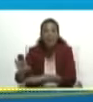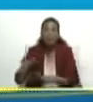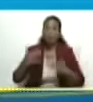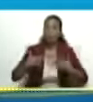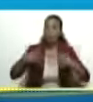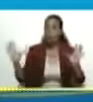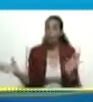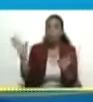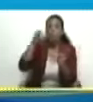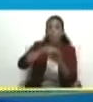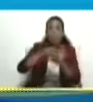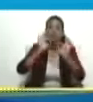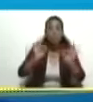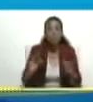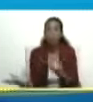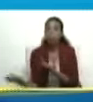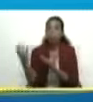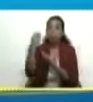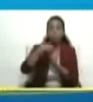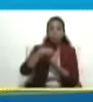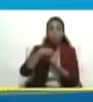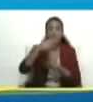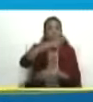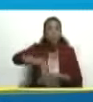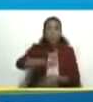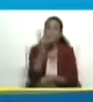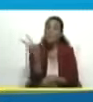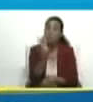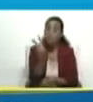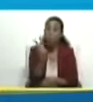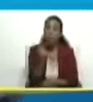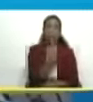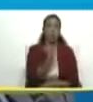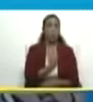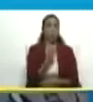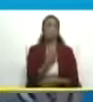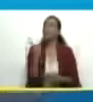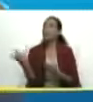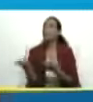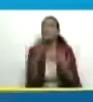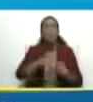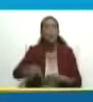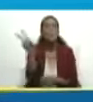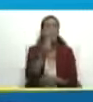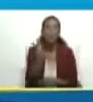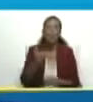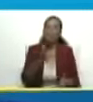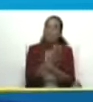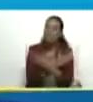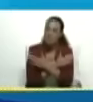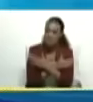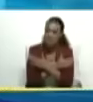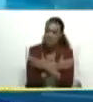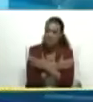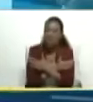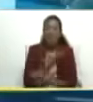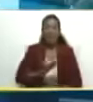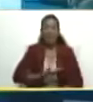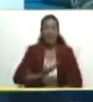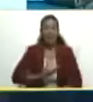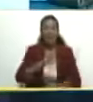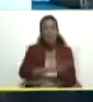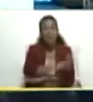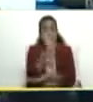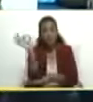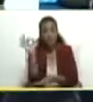Serie del Caribe este año tiene que ser de Venezuela. Felicidades. Así que el alcalde de